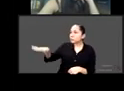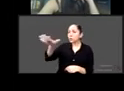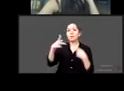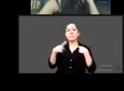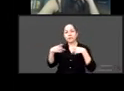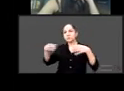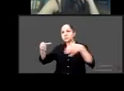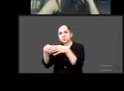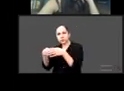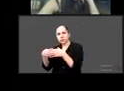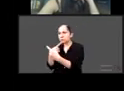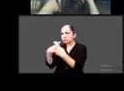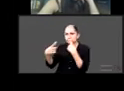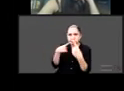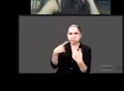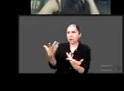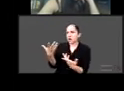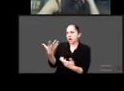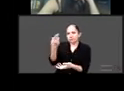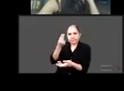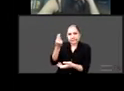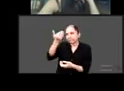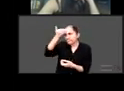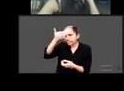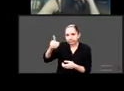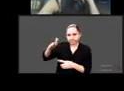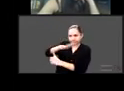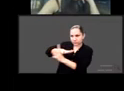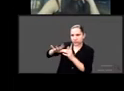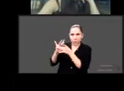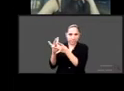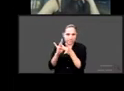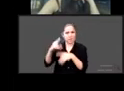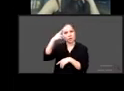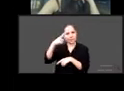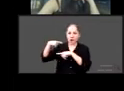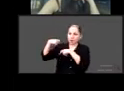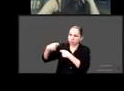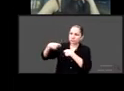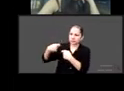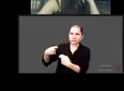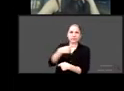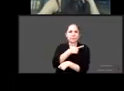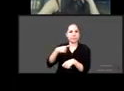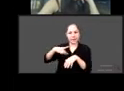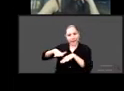siglo XXI, respecto al acompañamiento de niñas, niños y adolescentes en su proceso de crecimiento. Entonces, yo puse